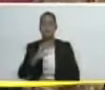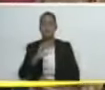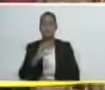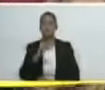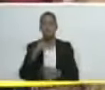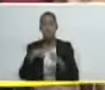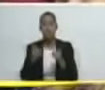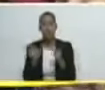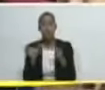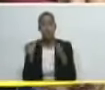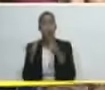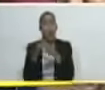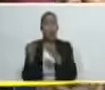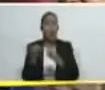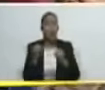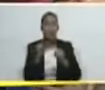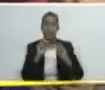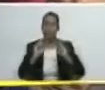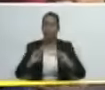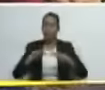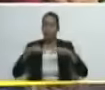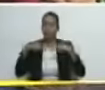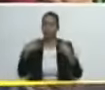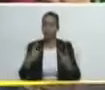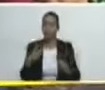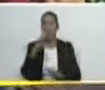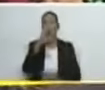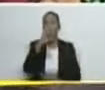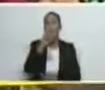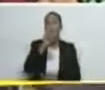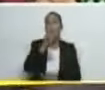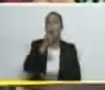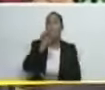Organización Renovadora Auténtica, ORA,